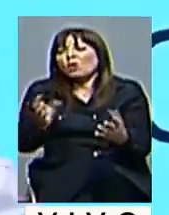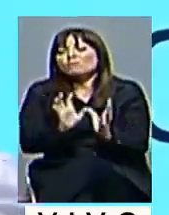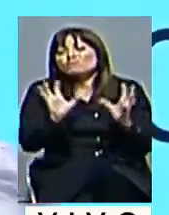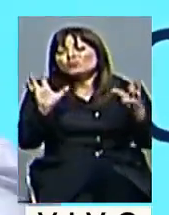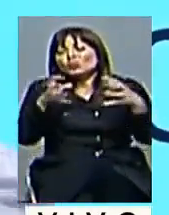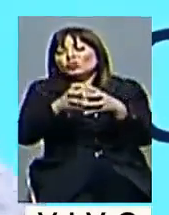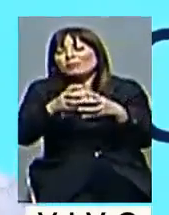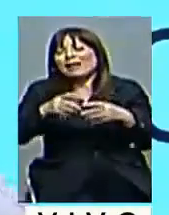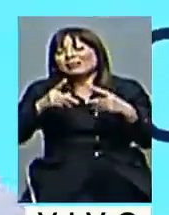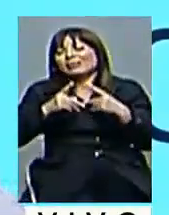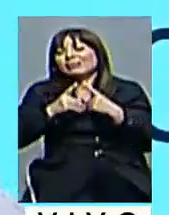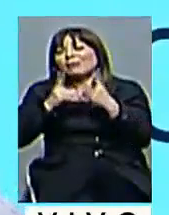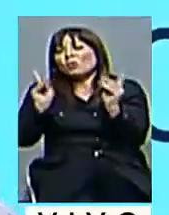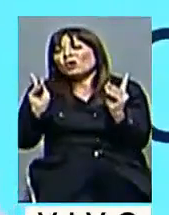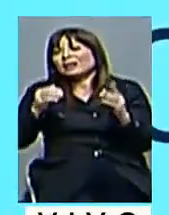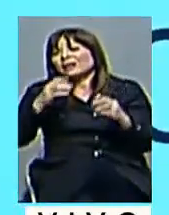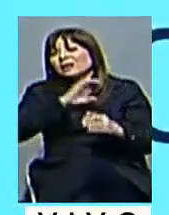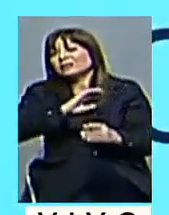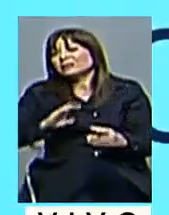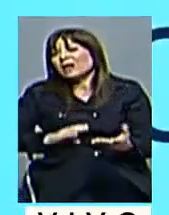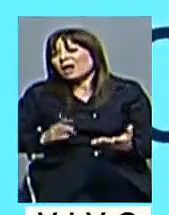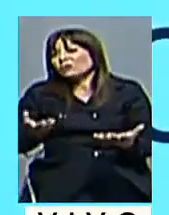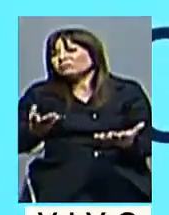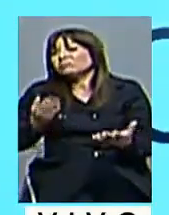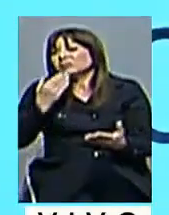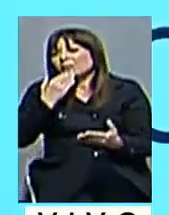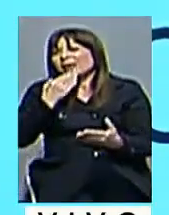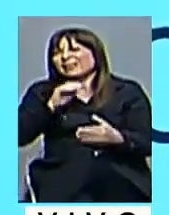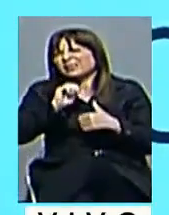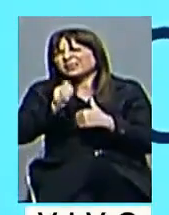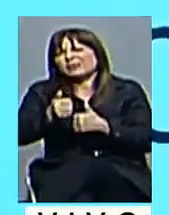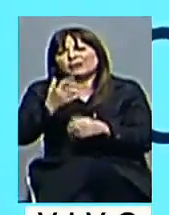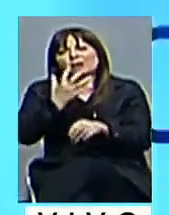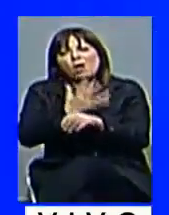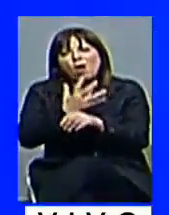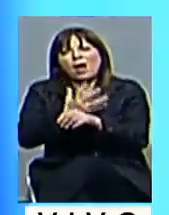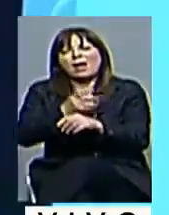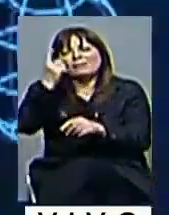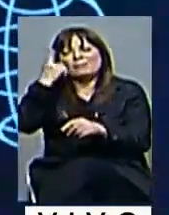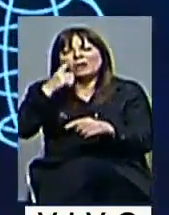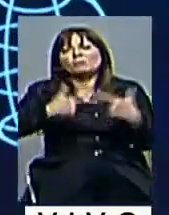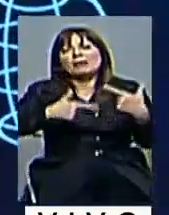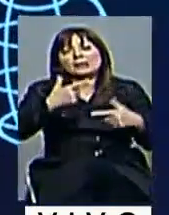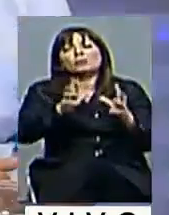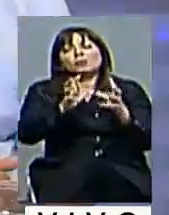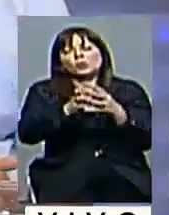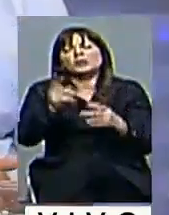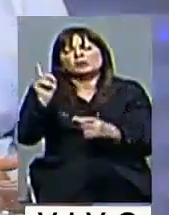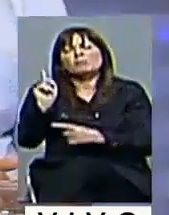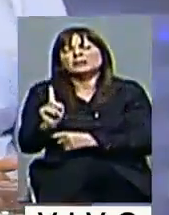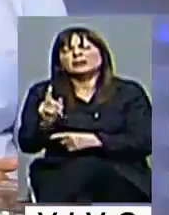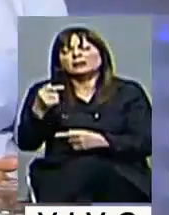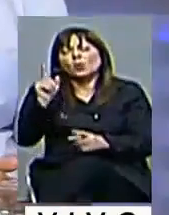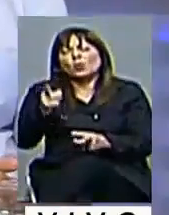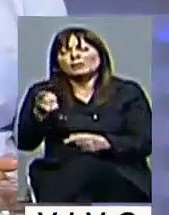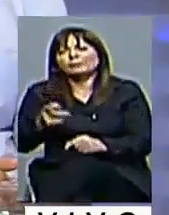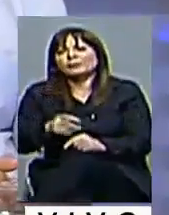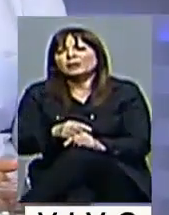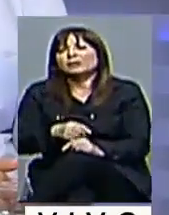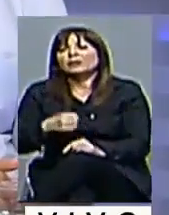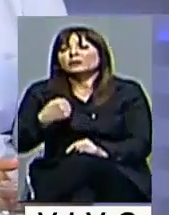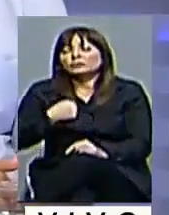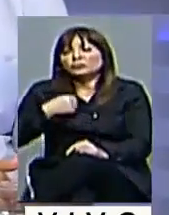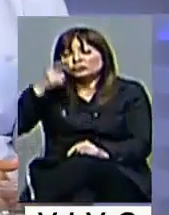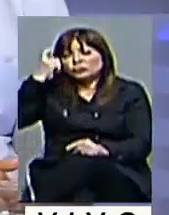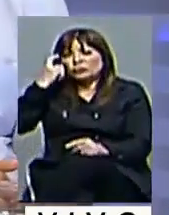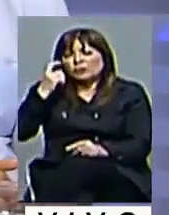Entonces, tiene un desafío para integrar su gabinete, pero los partidos van a tener presencia. En el caso del 2010, sí. más que no querer poner a político,